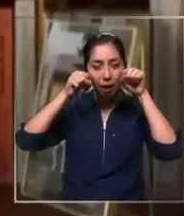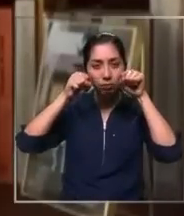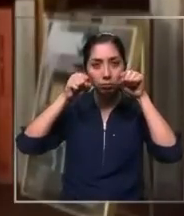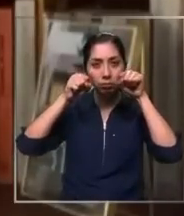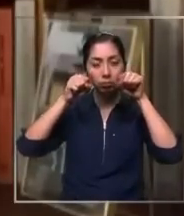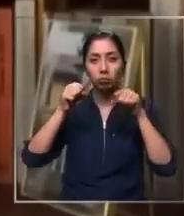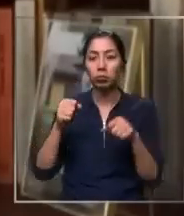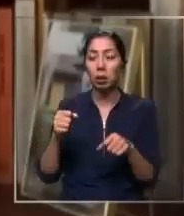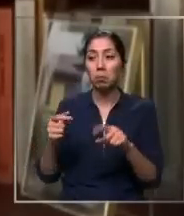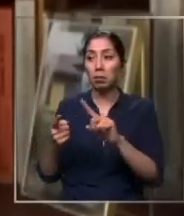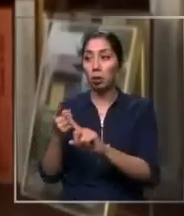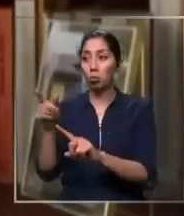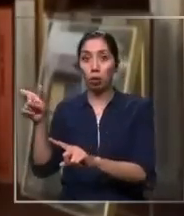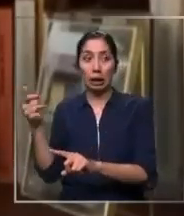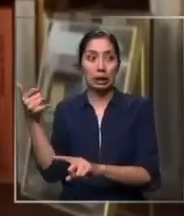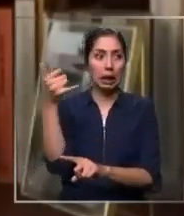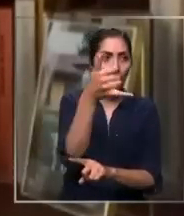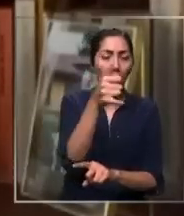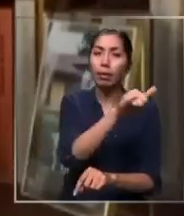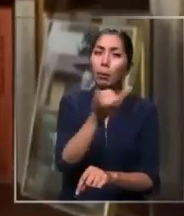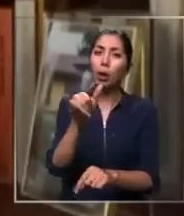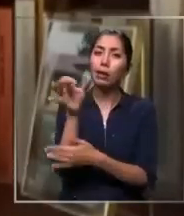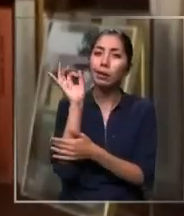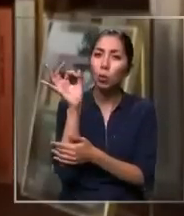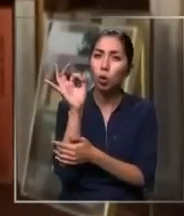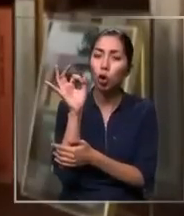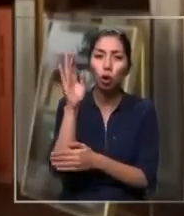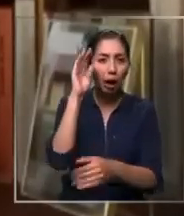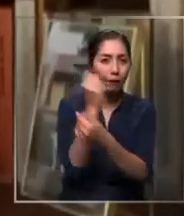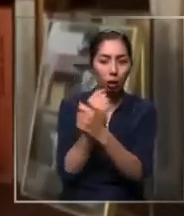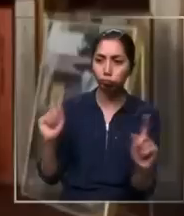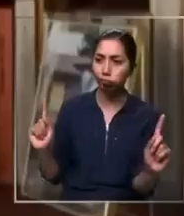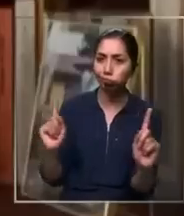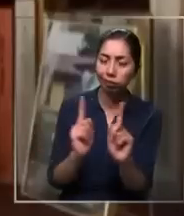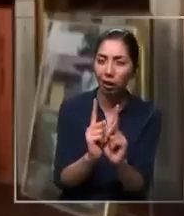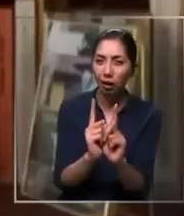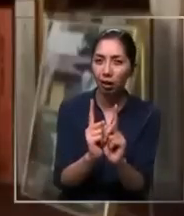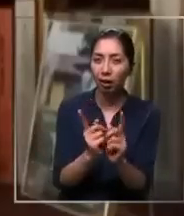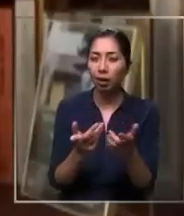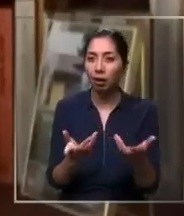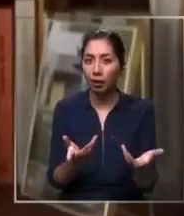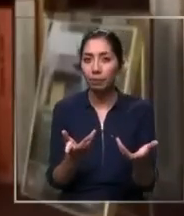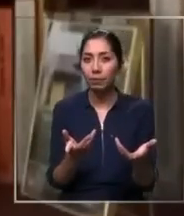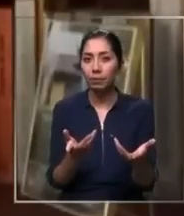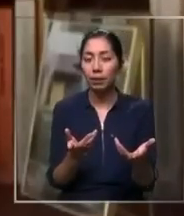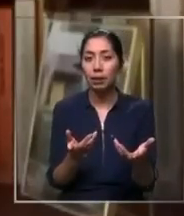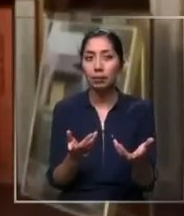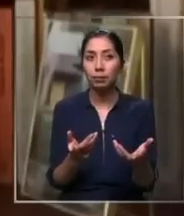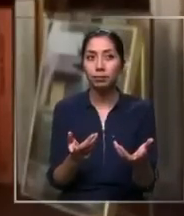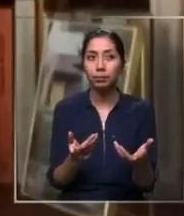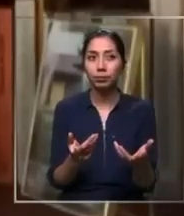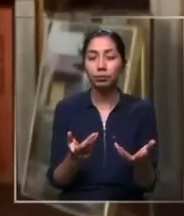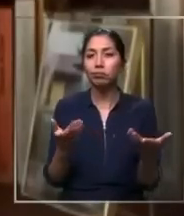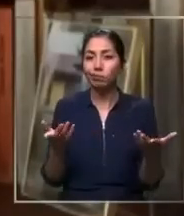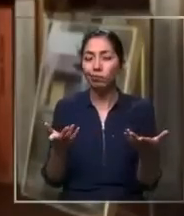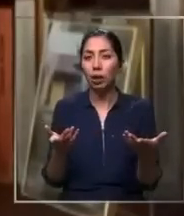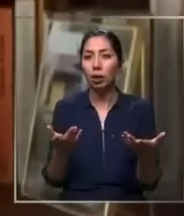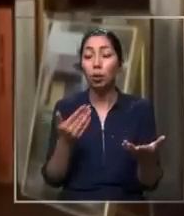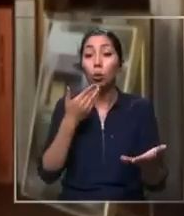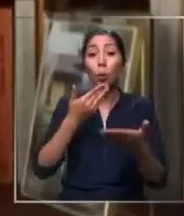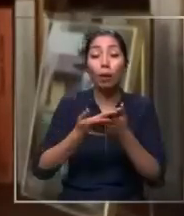altos oficiales de carabineros. Lo importante es que es en un momento distinto, es después del procedimiento, cuando el